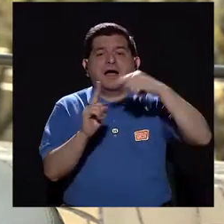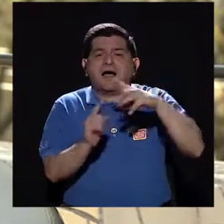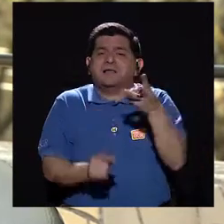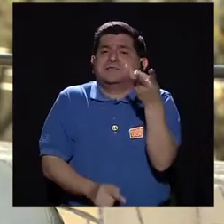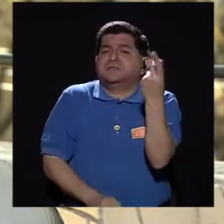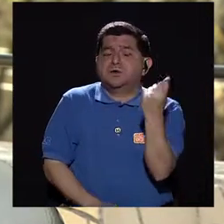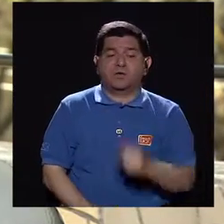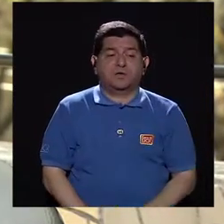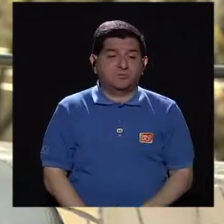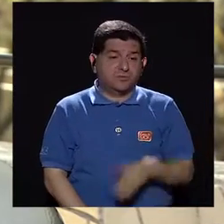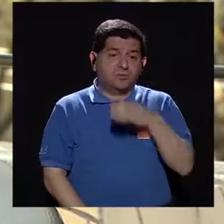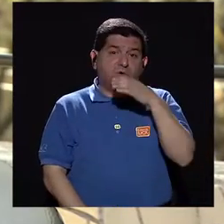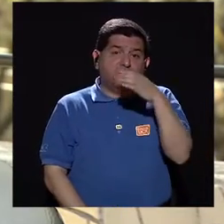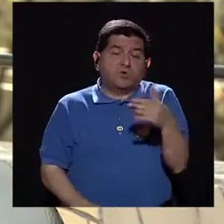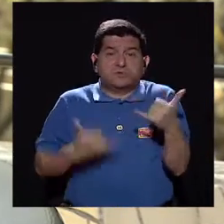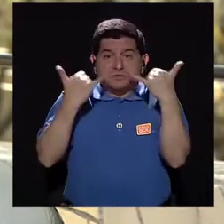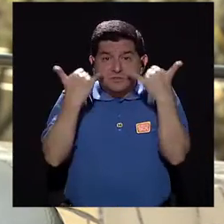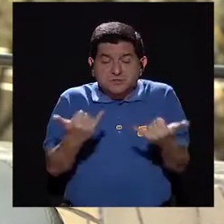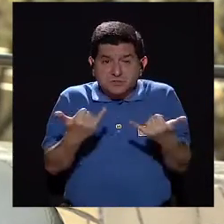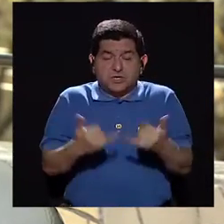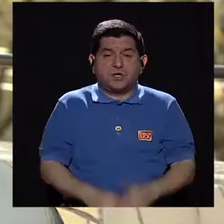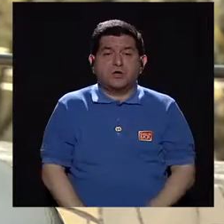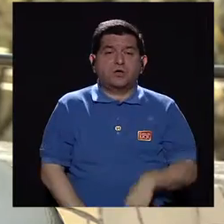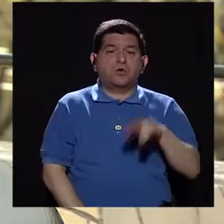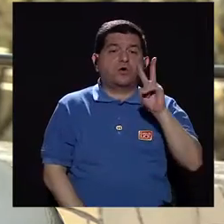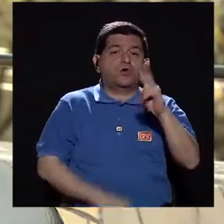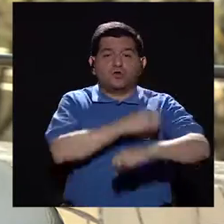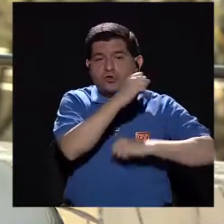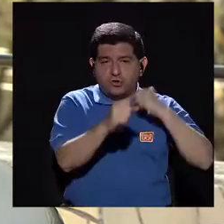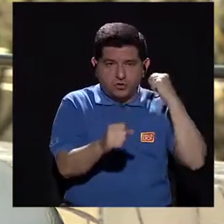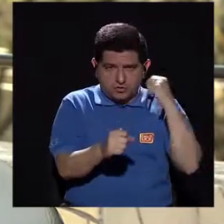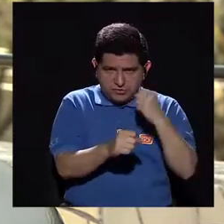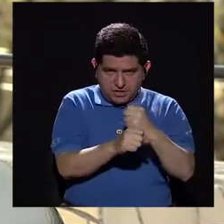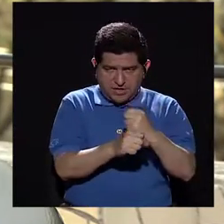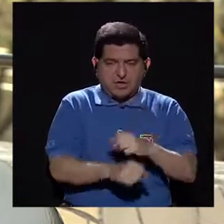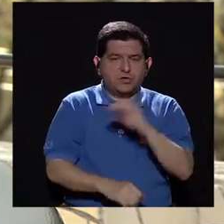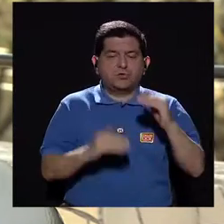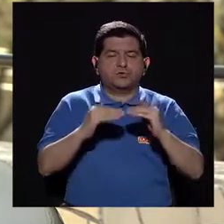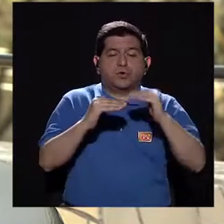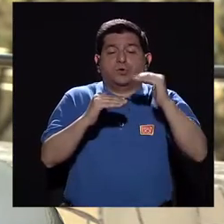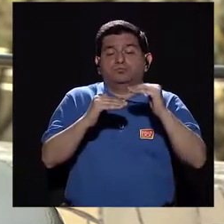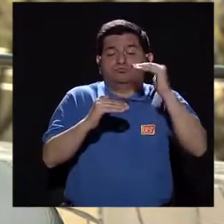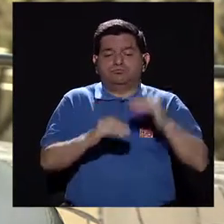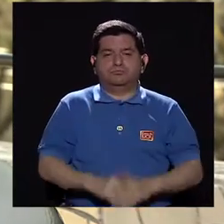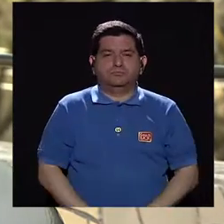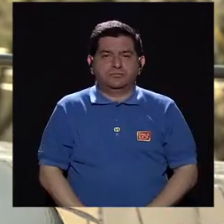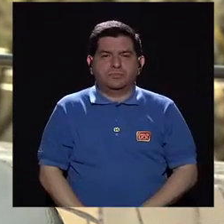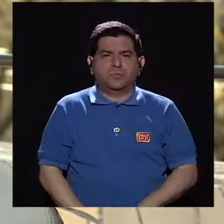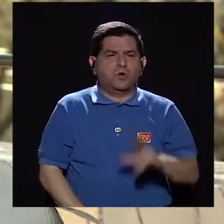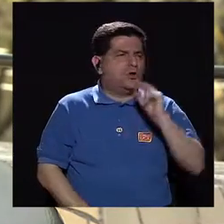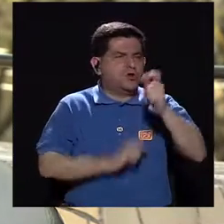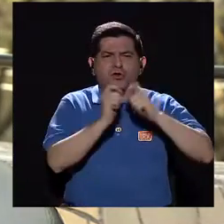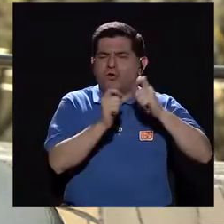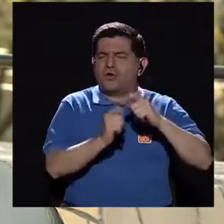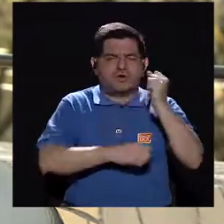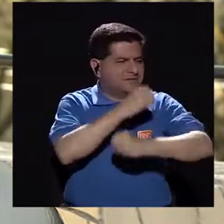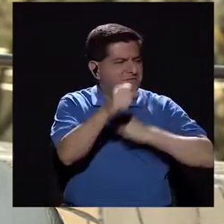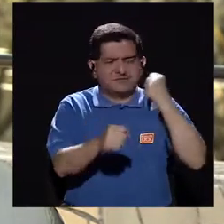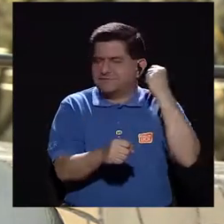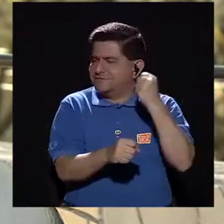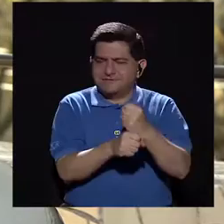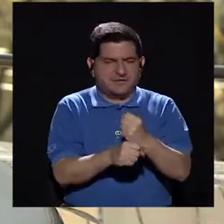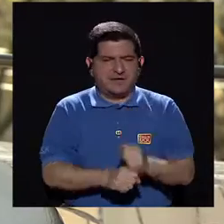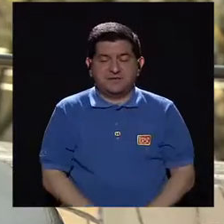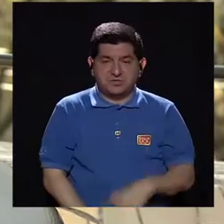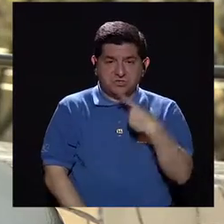¿Hasta cuánto? La recomendación actual es hasta los 2 años o más. O sea que no hay una edad por